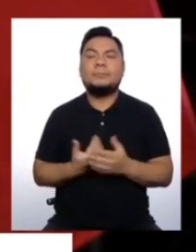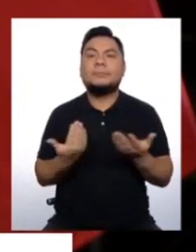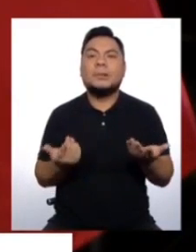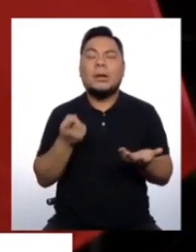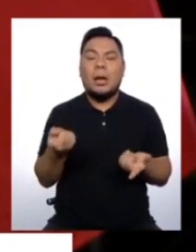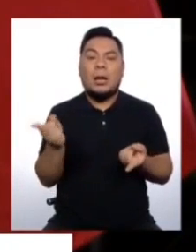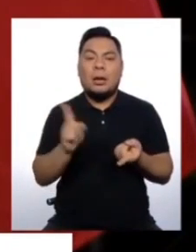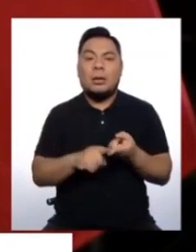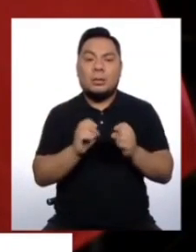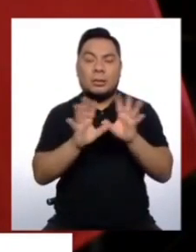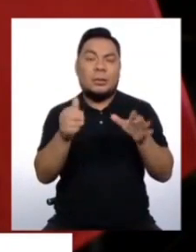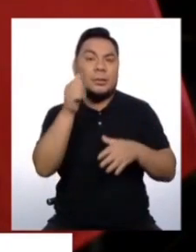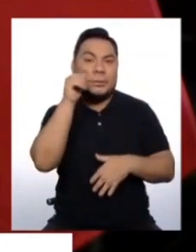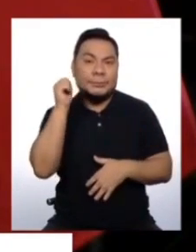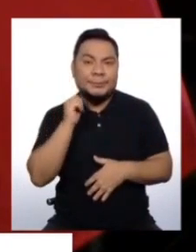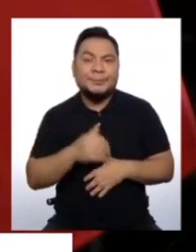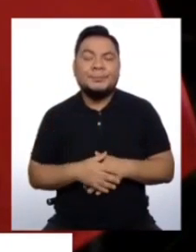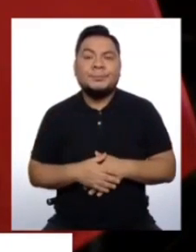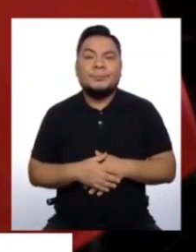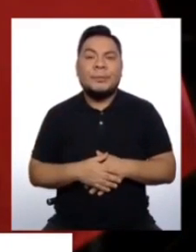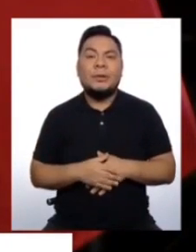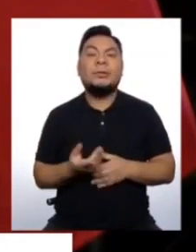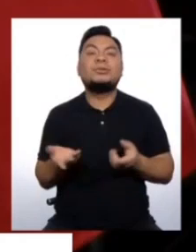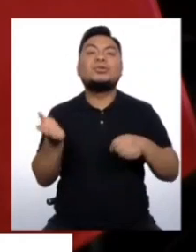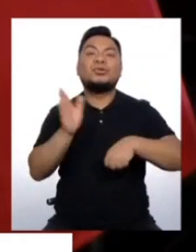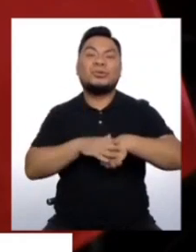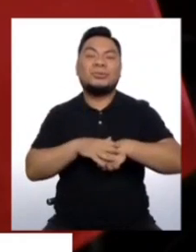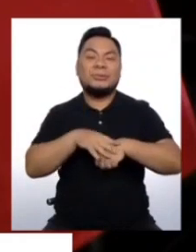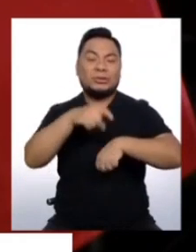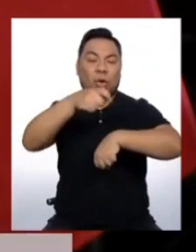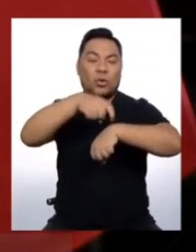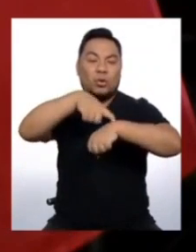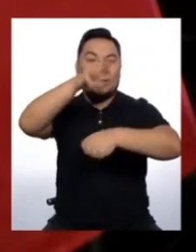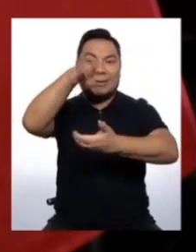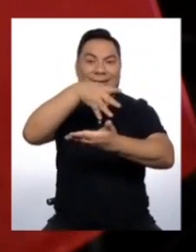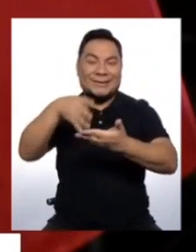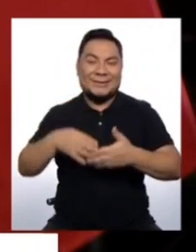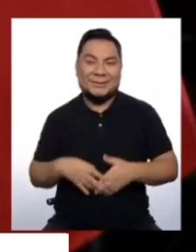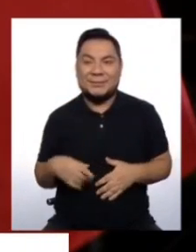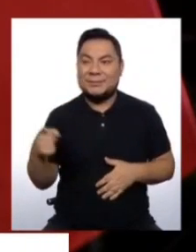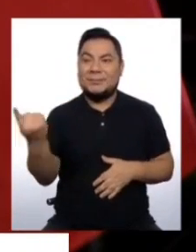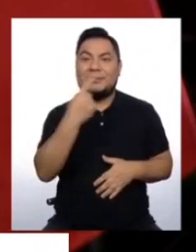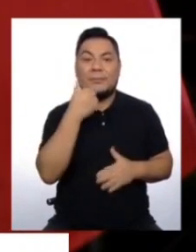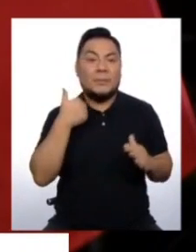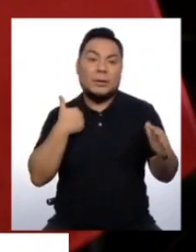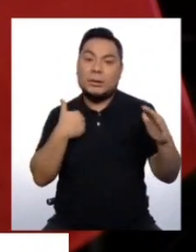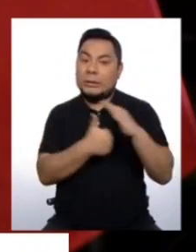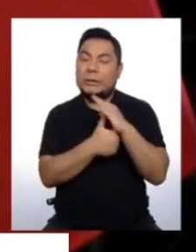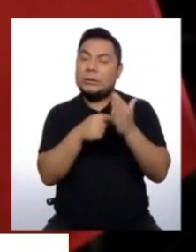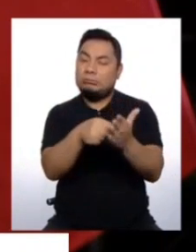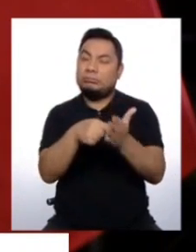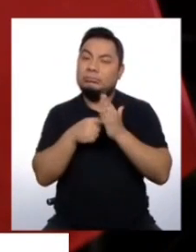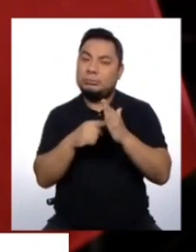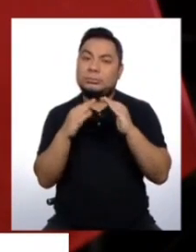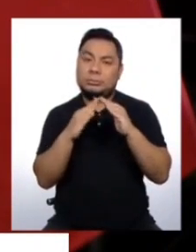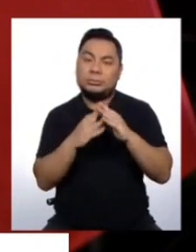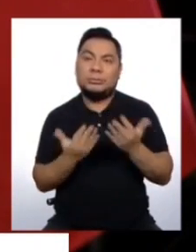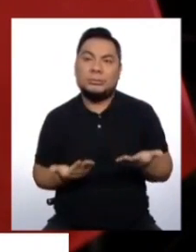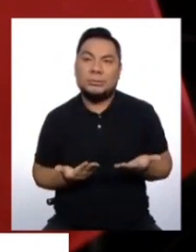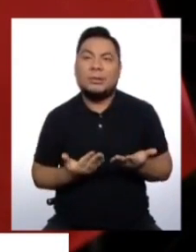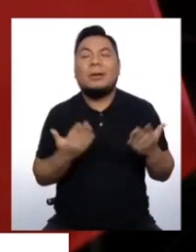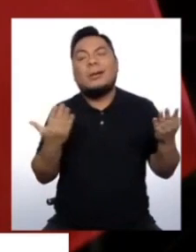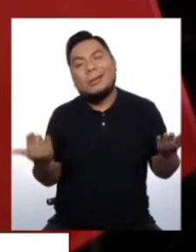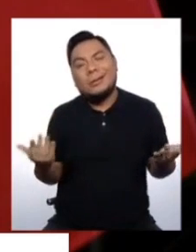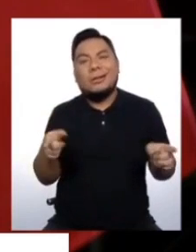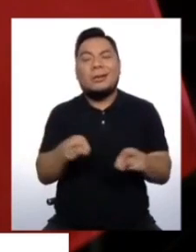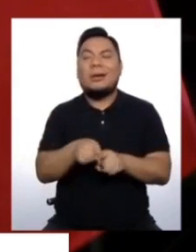hasta el día de ayer, ¿no? Es sobre el horario. La inmovilización social, o como